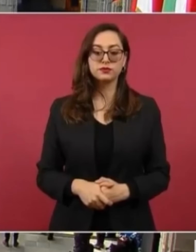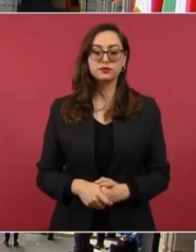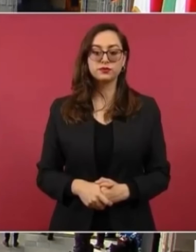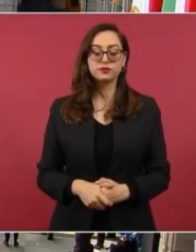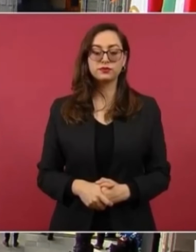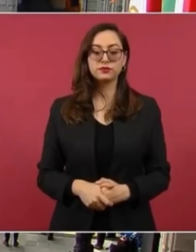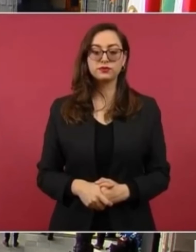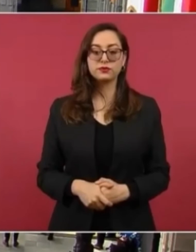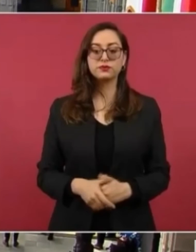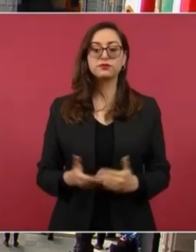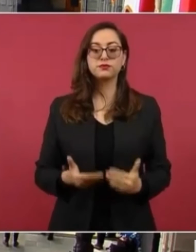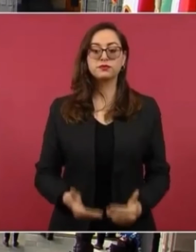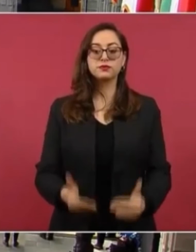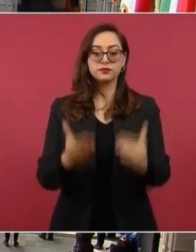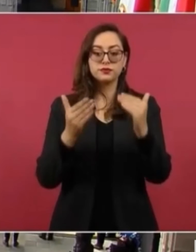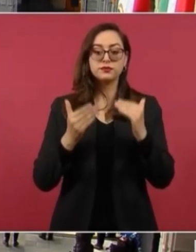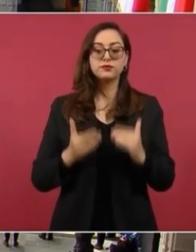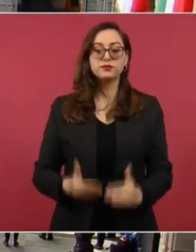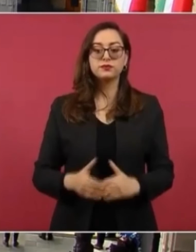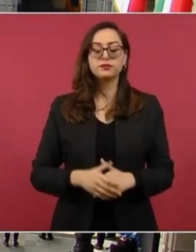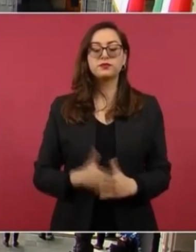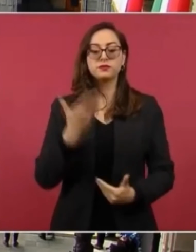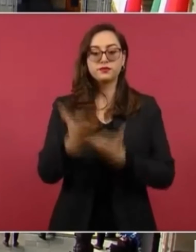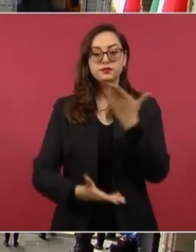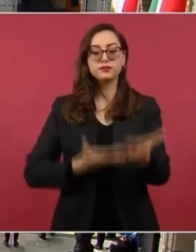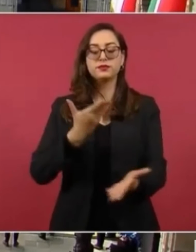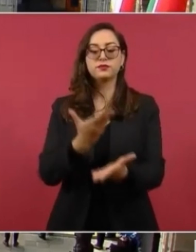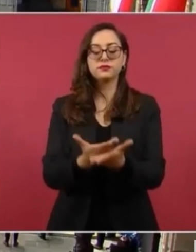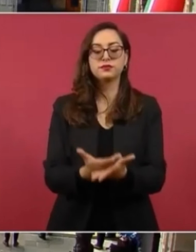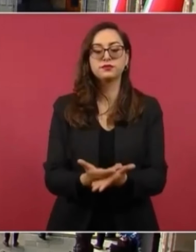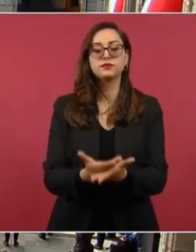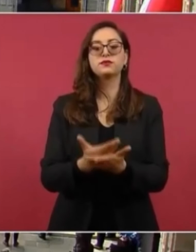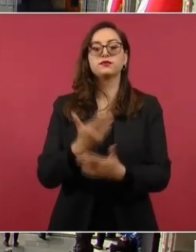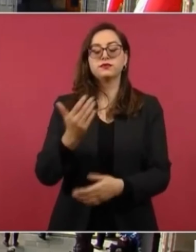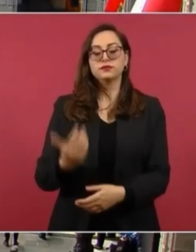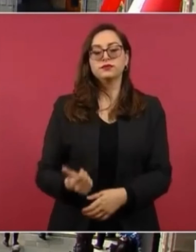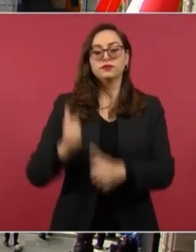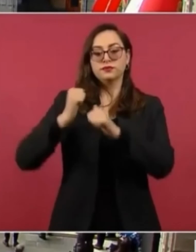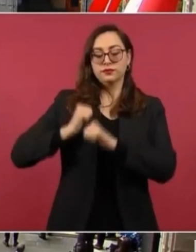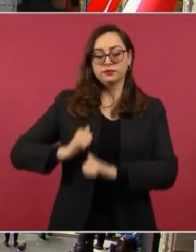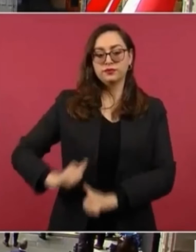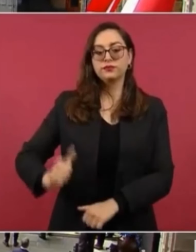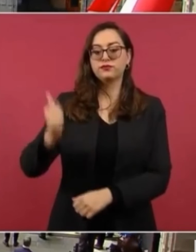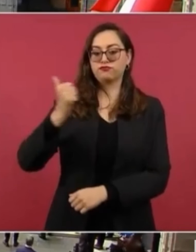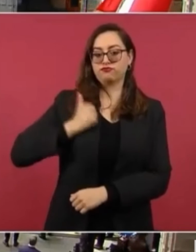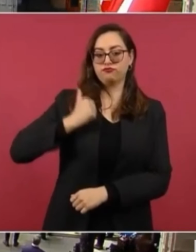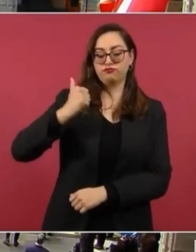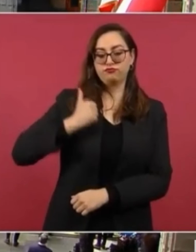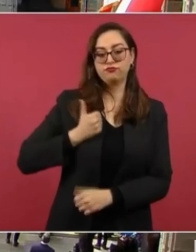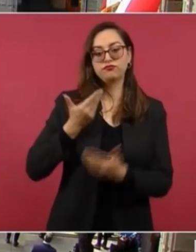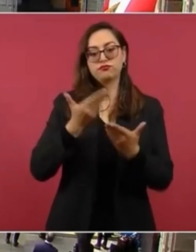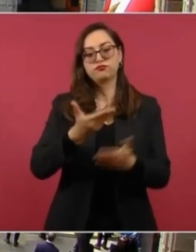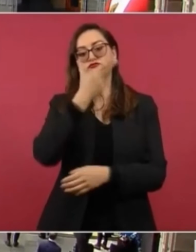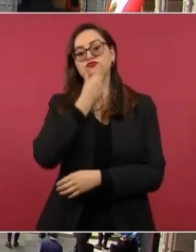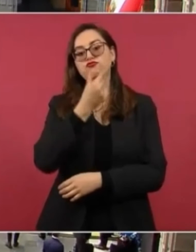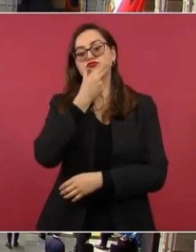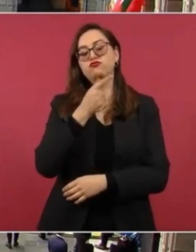Hace uso de la palabra el excelentísimo señor Justin Trudeau, primer ministro de Canadá.